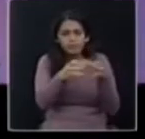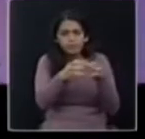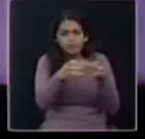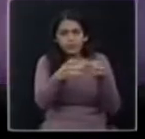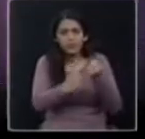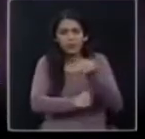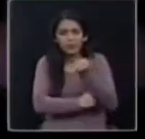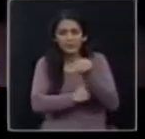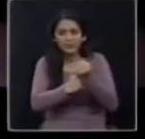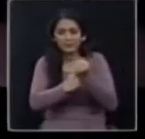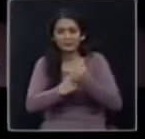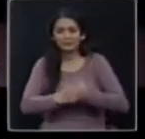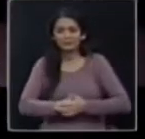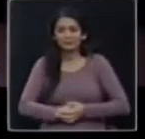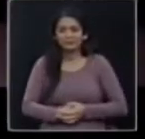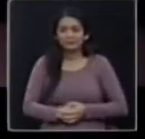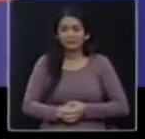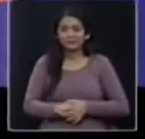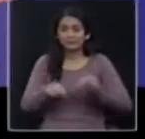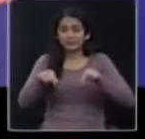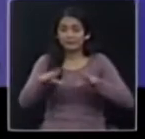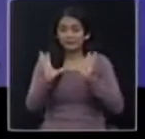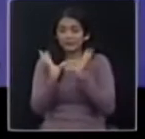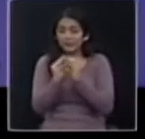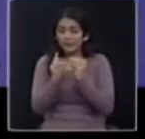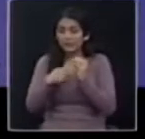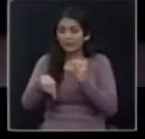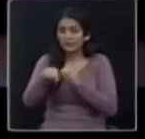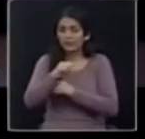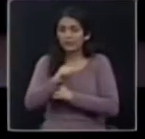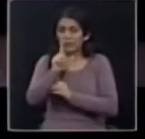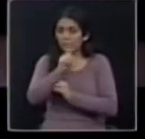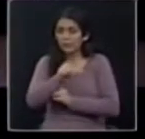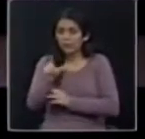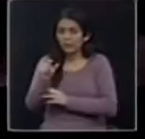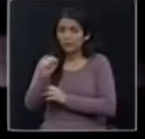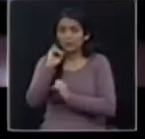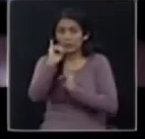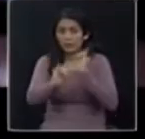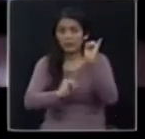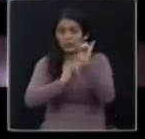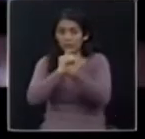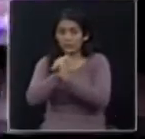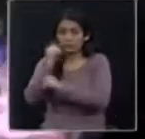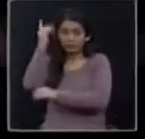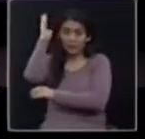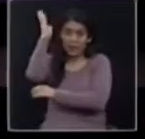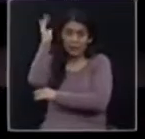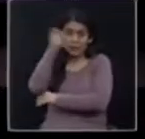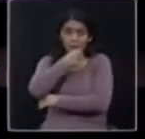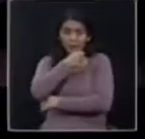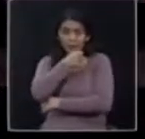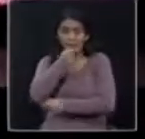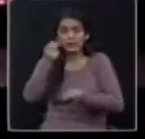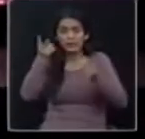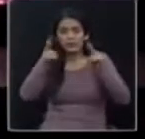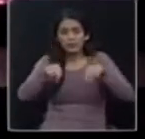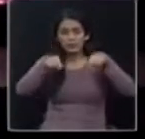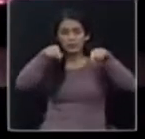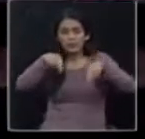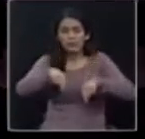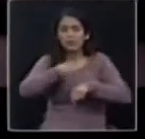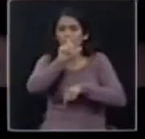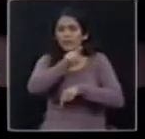fortaleciéndose. El encuentro contará con la intervención de magistrales extranjeros y también tendrá la ponencia de algunos emprendedores de